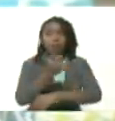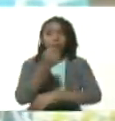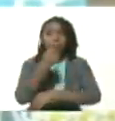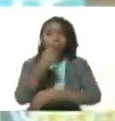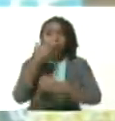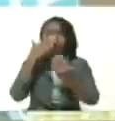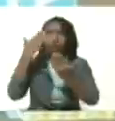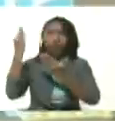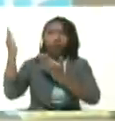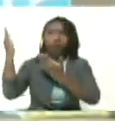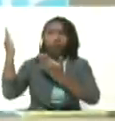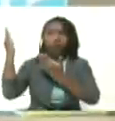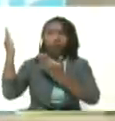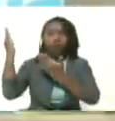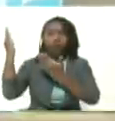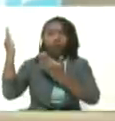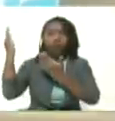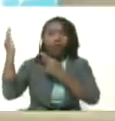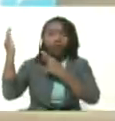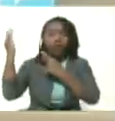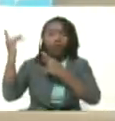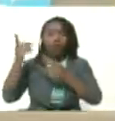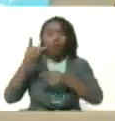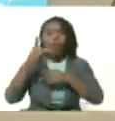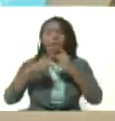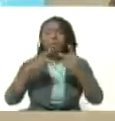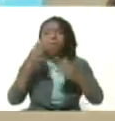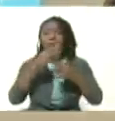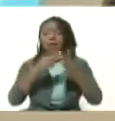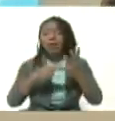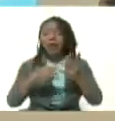muy utilizado para el tratamiento del COVID. Y